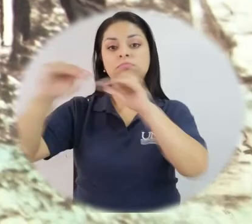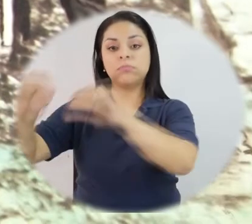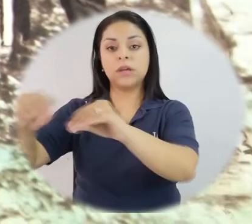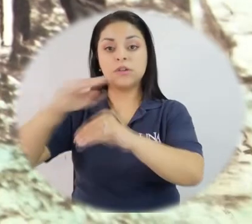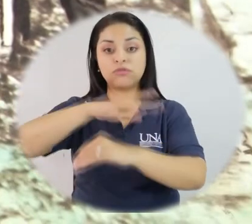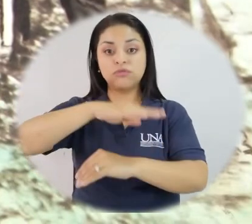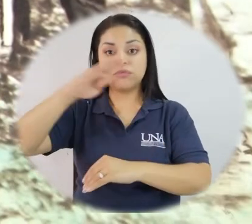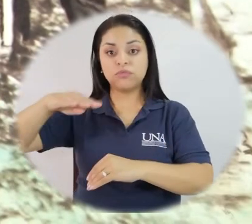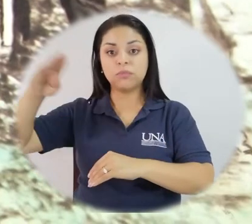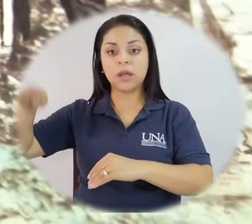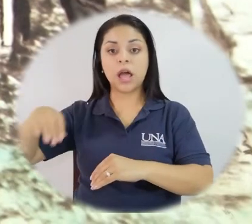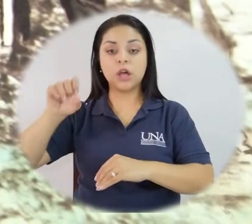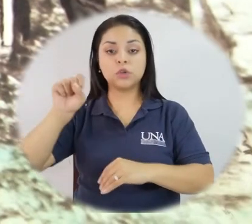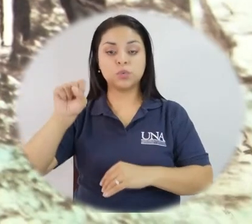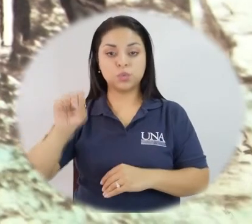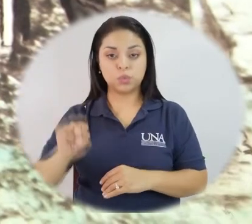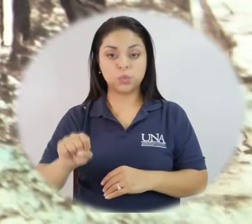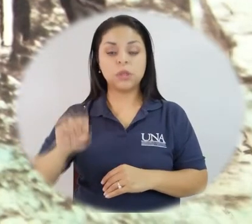país.